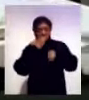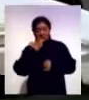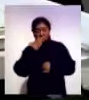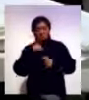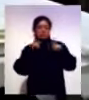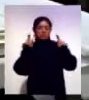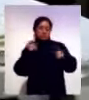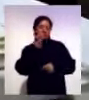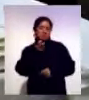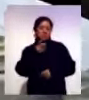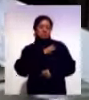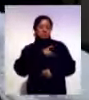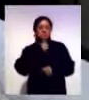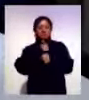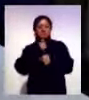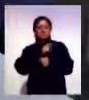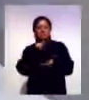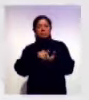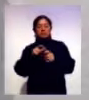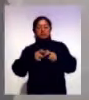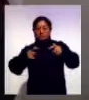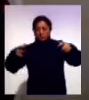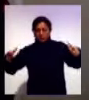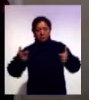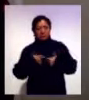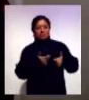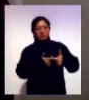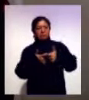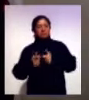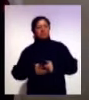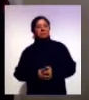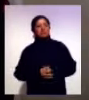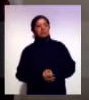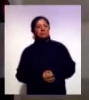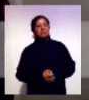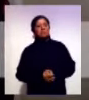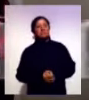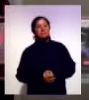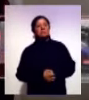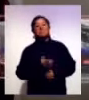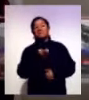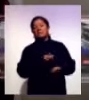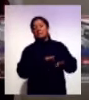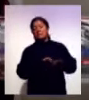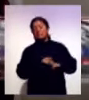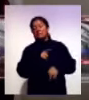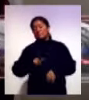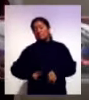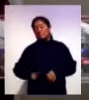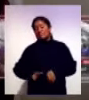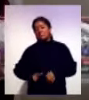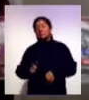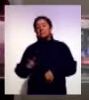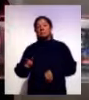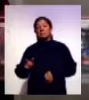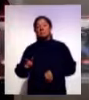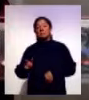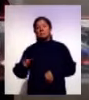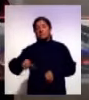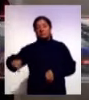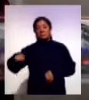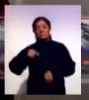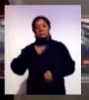primeros lugares en materia de crecimiento económico. Que por esa labor que ha desarrollado el gobierno del estado con nosotros, pues le ha